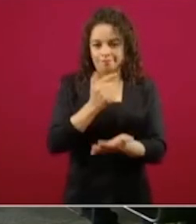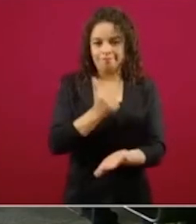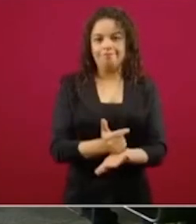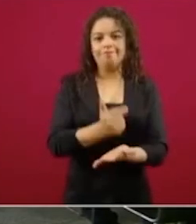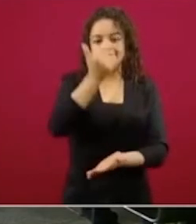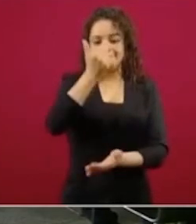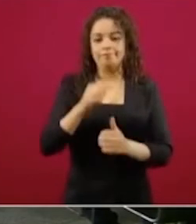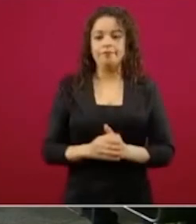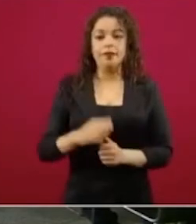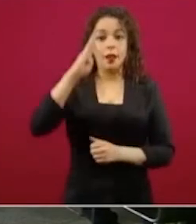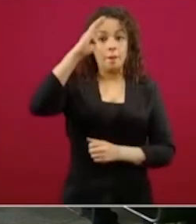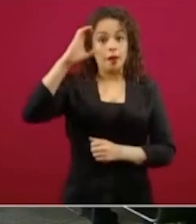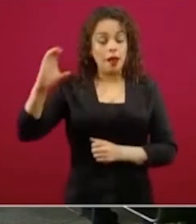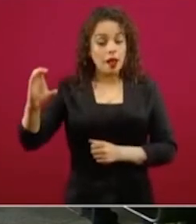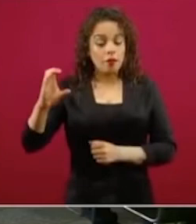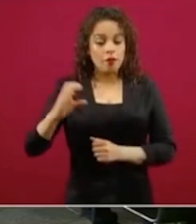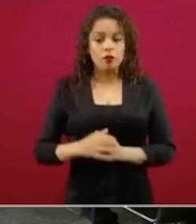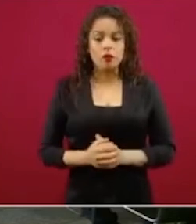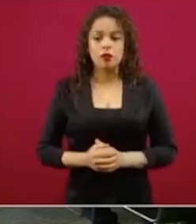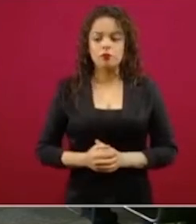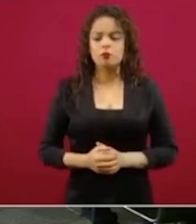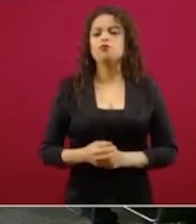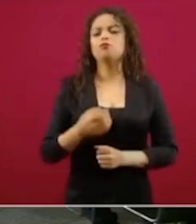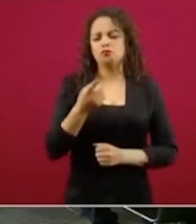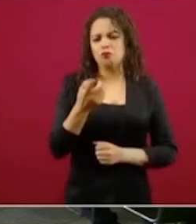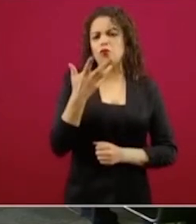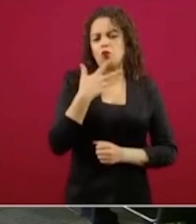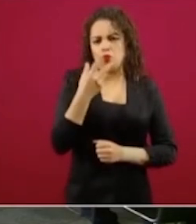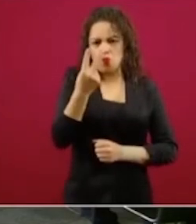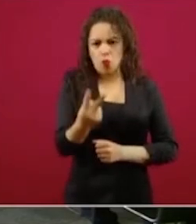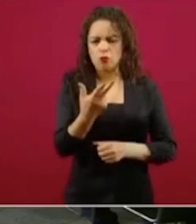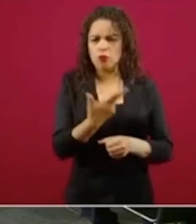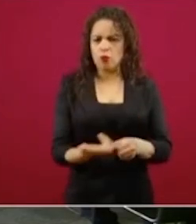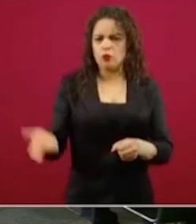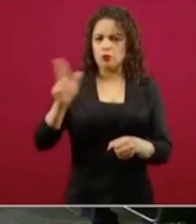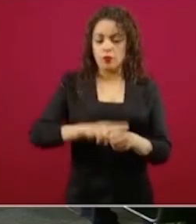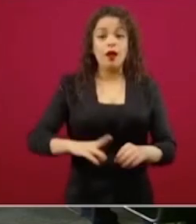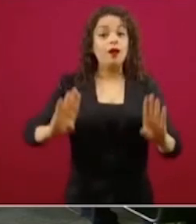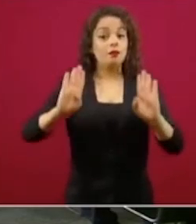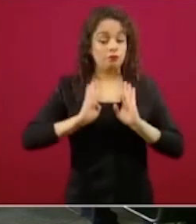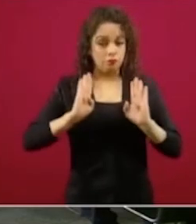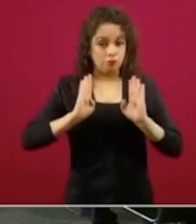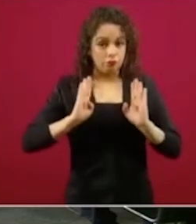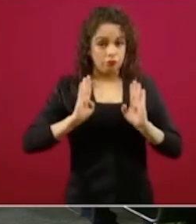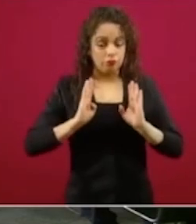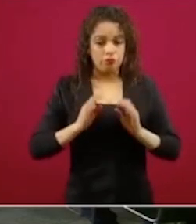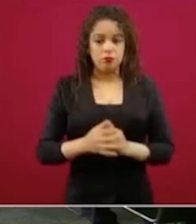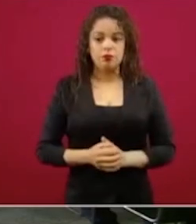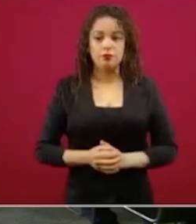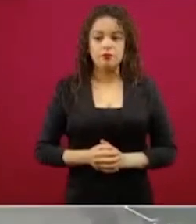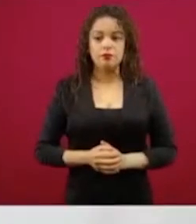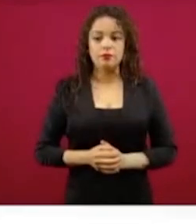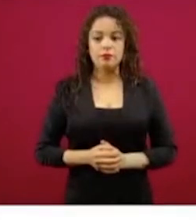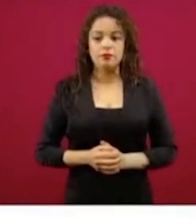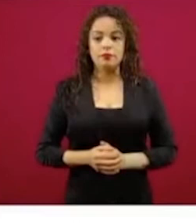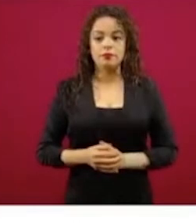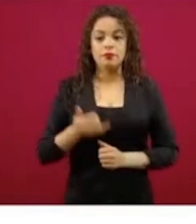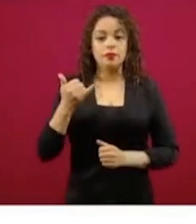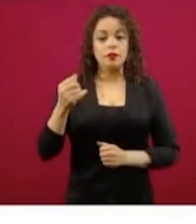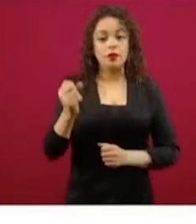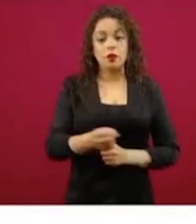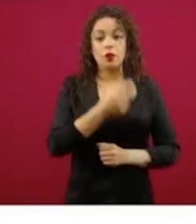aquí tenemos dos hospitales militares y dos unidades operativas